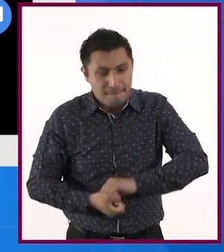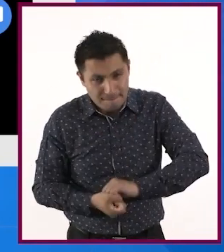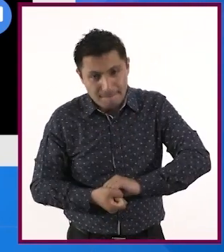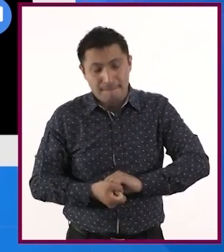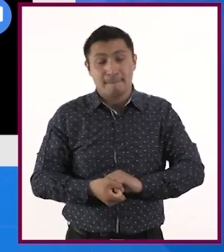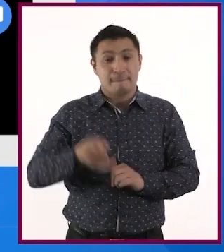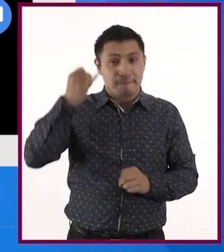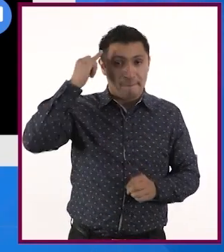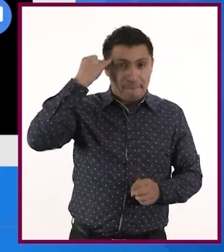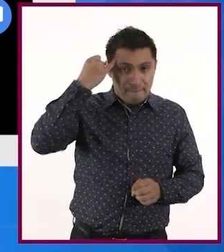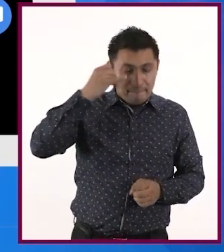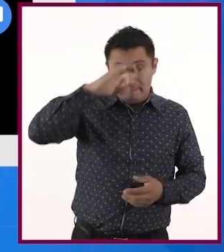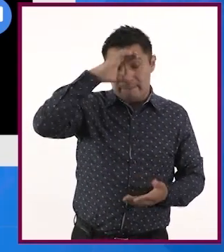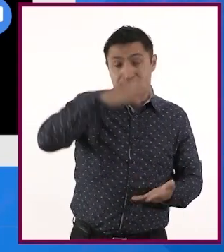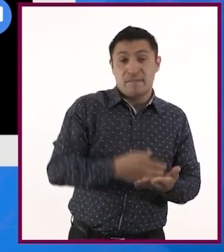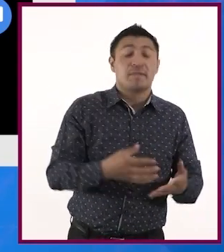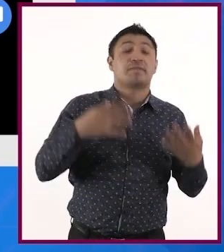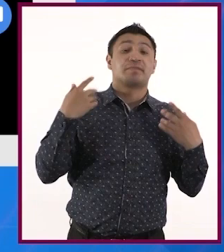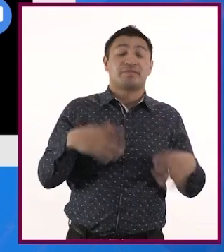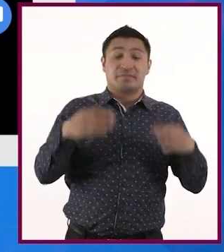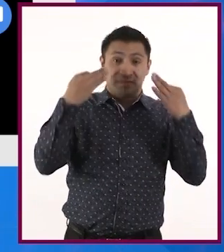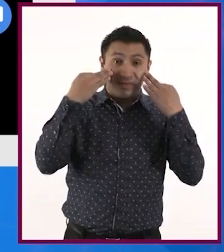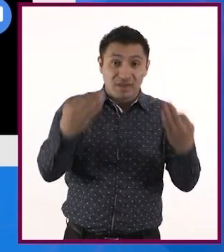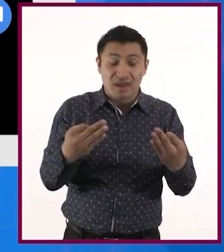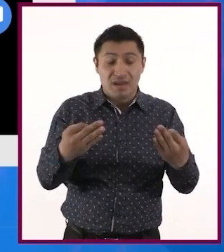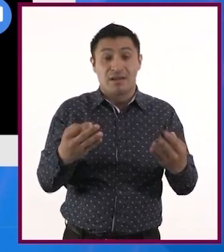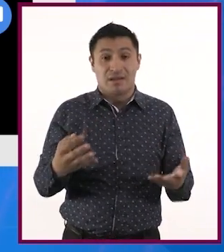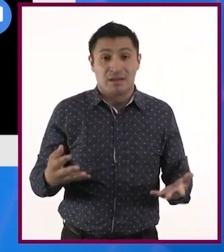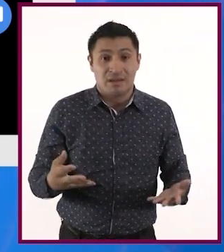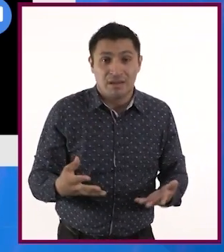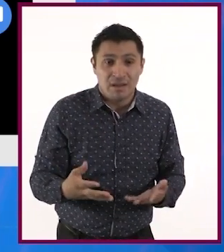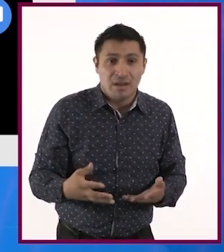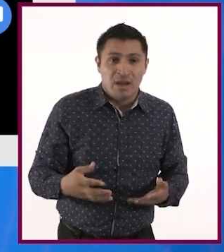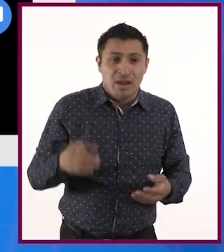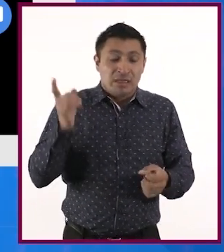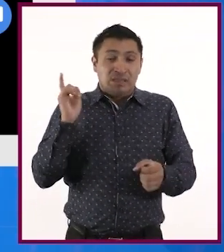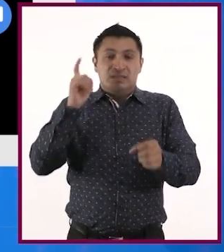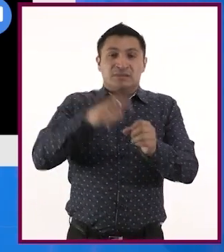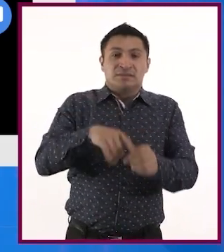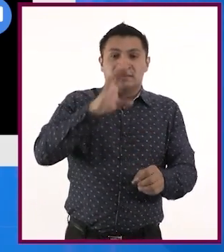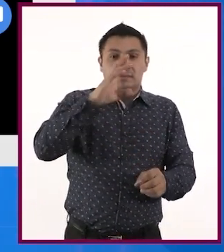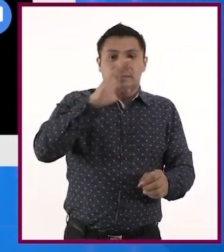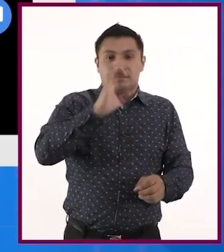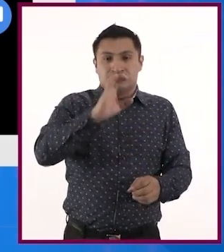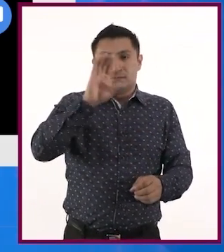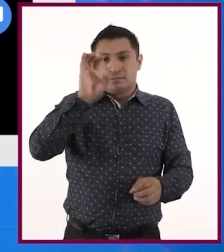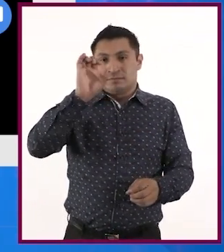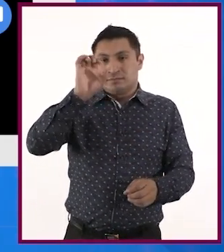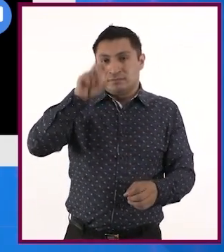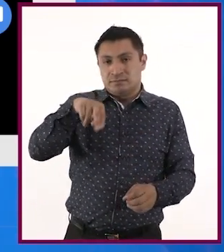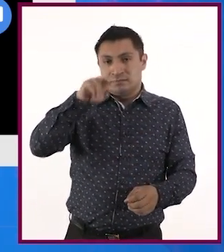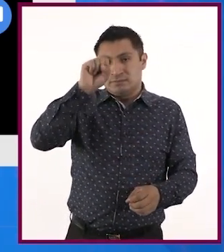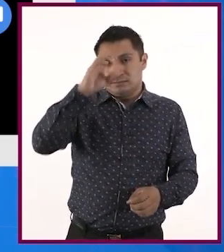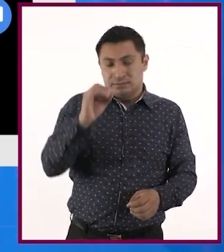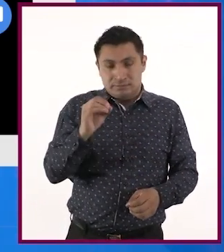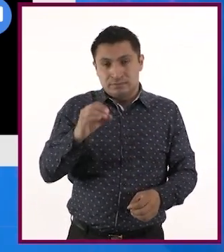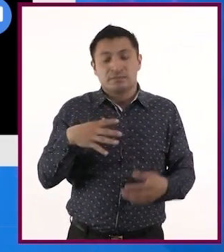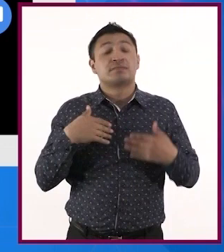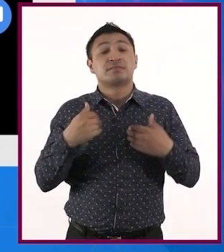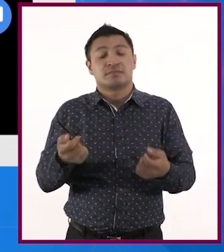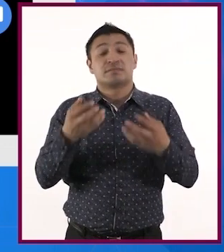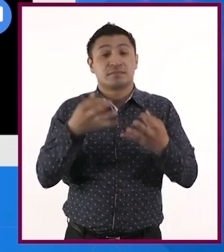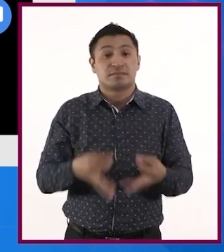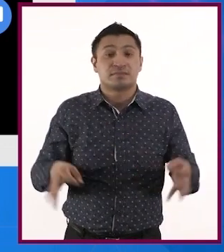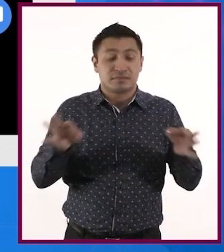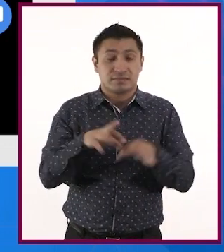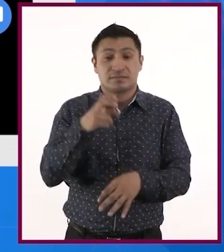mundo católico que se ve reflejada en la autoadhesión. El censo, y es importante eso entenderlo, se basa en